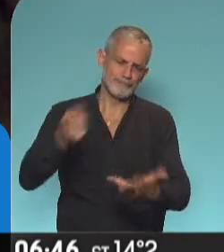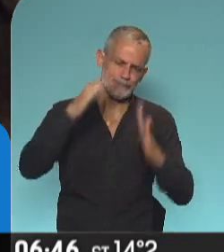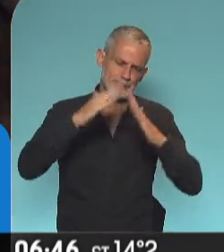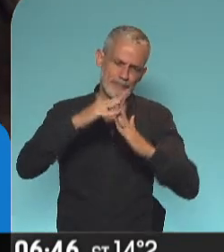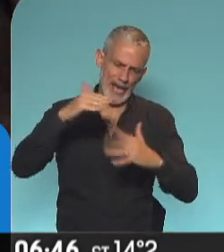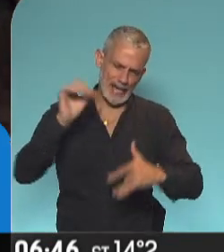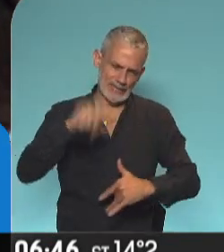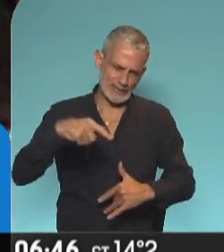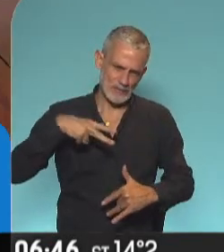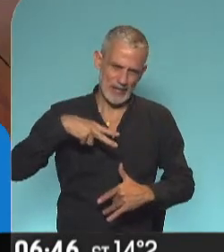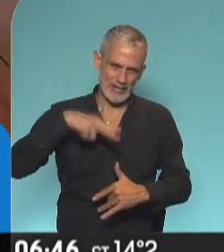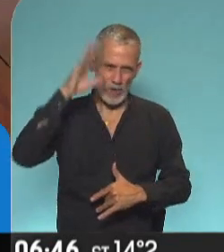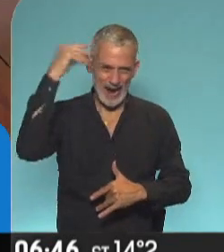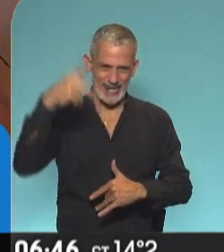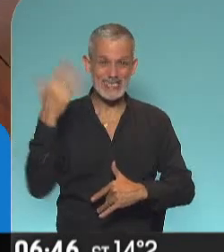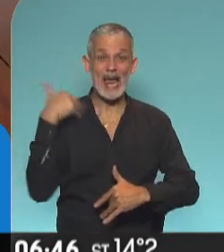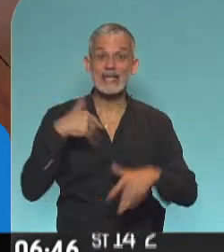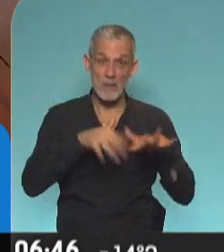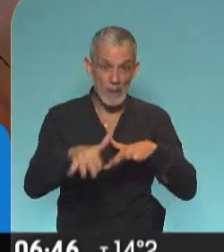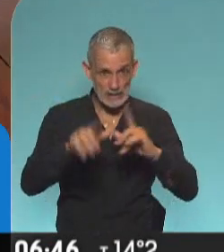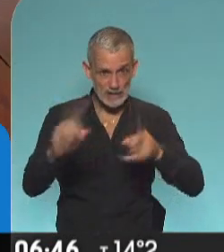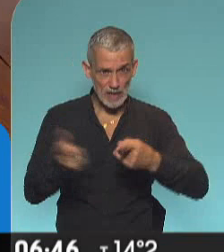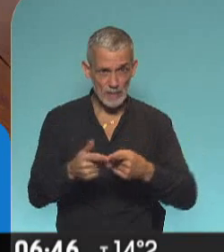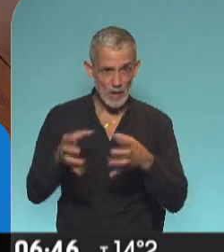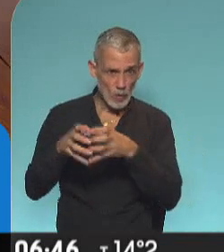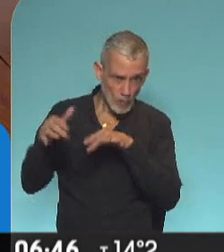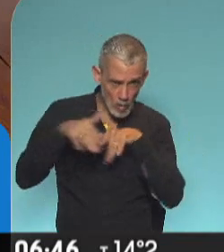Fernández de Kirchner. Bueno, sucedió en la última claro, movilización, no esta, digo, la